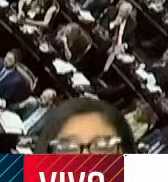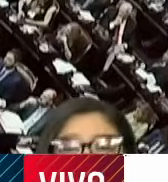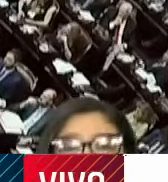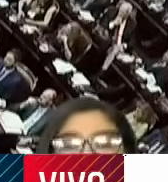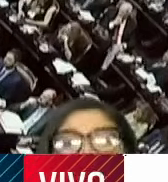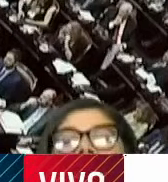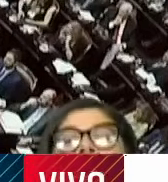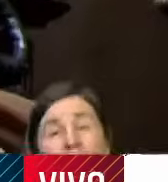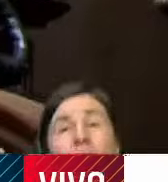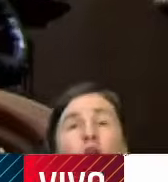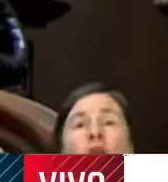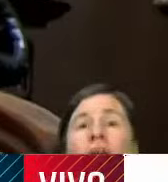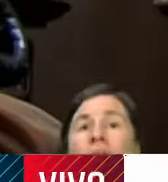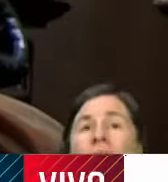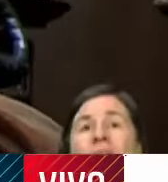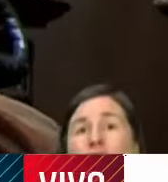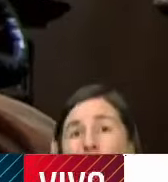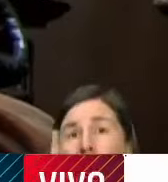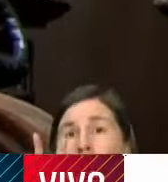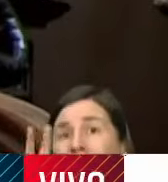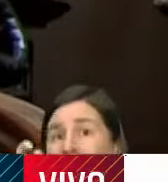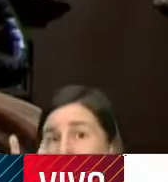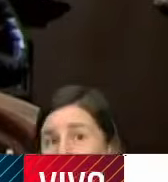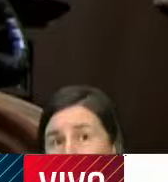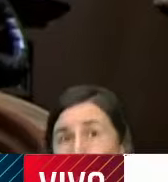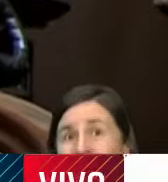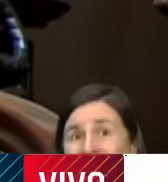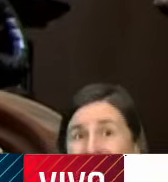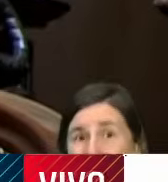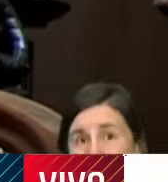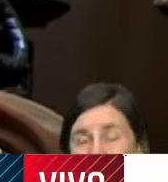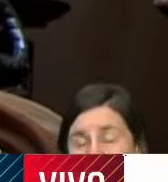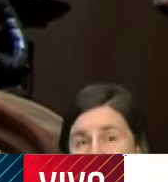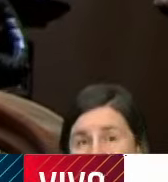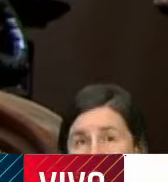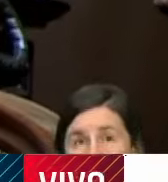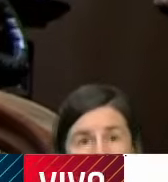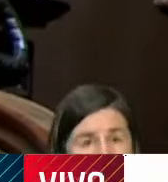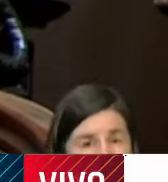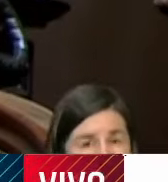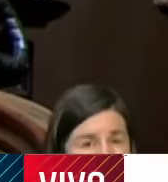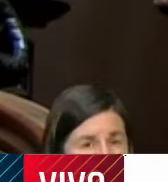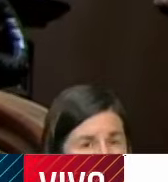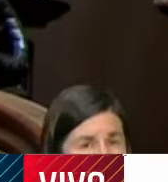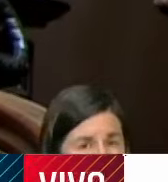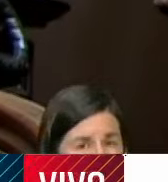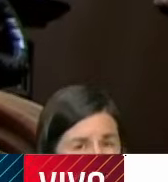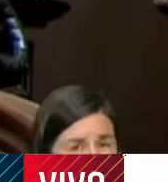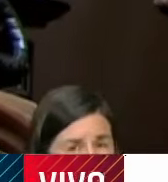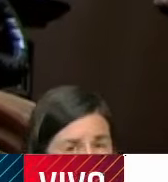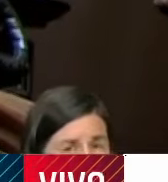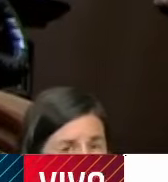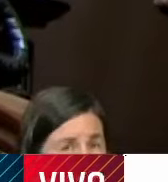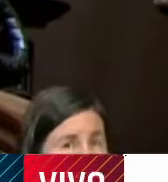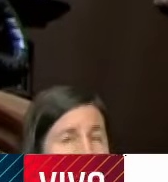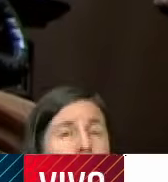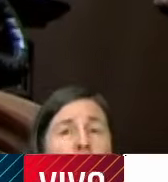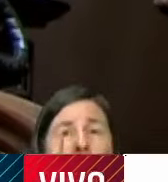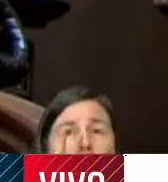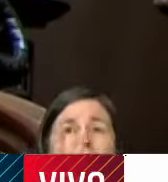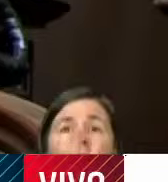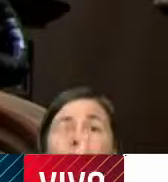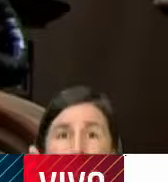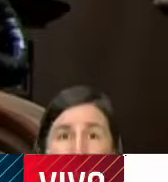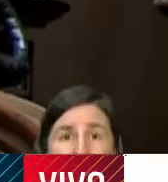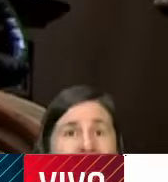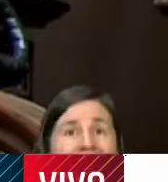provincial. ¿Es nuevito o nuevito? Pero Sensa está pero no tiene en mucha otros vida como partido provincial. No, como partido provincial no, pero el gobernador